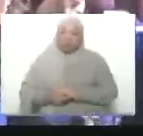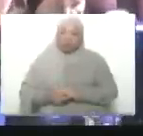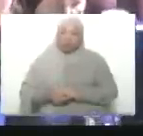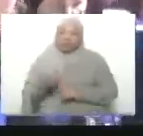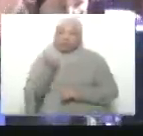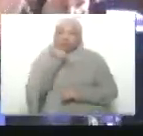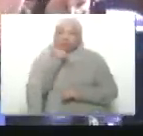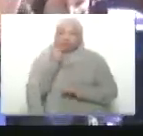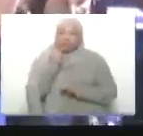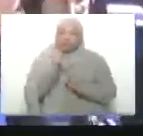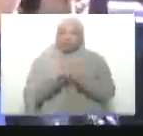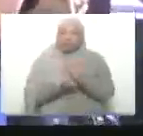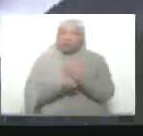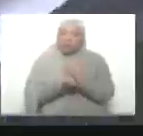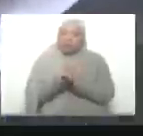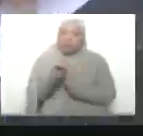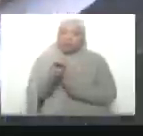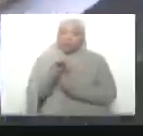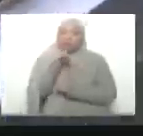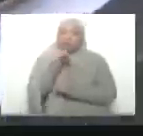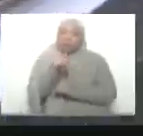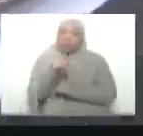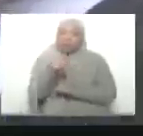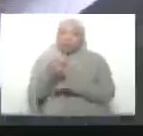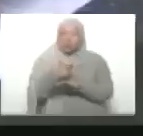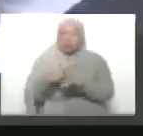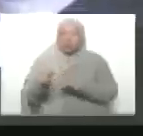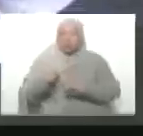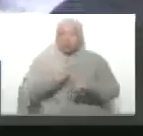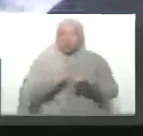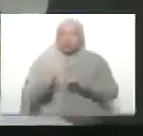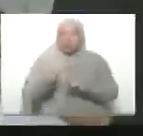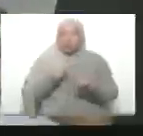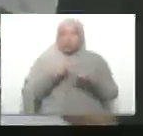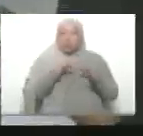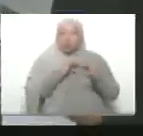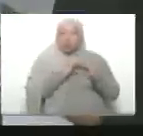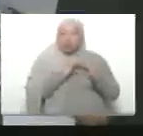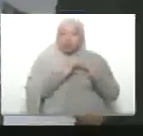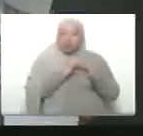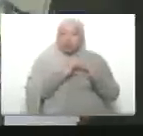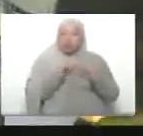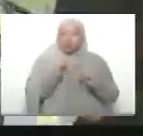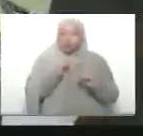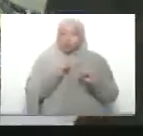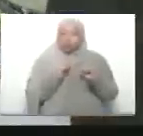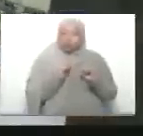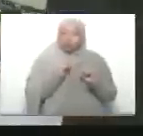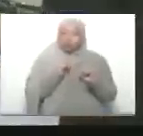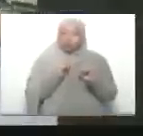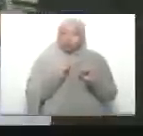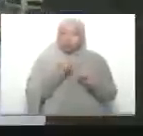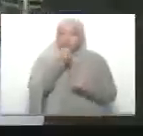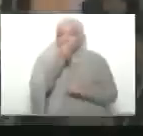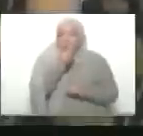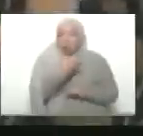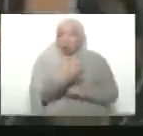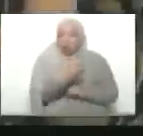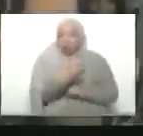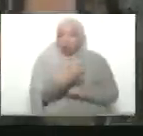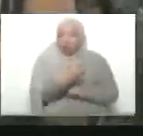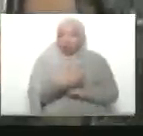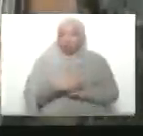Mira yo creo que el desarrollo del movimiento corazón salcero Ha sido bueno Gracias